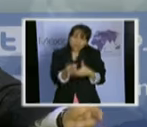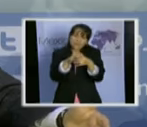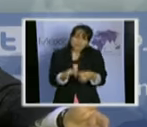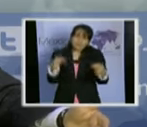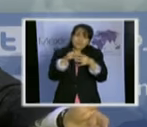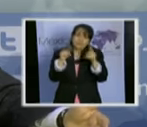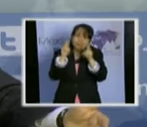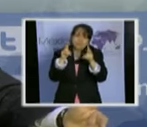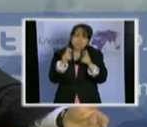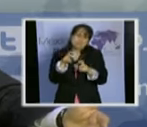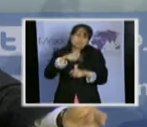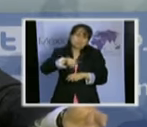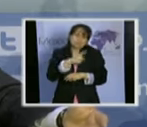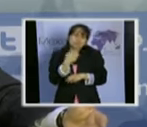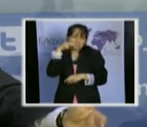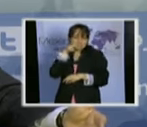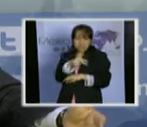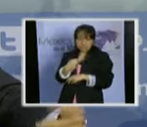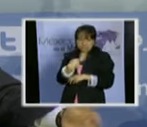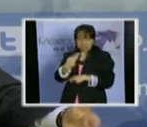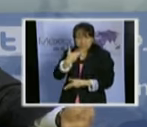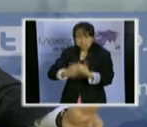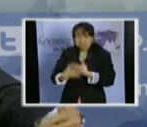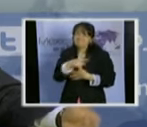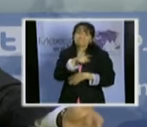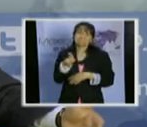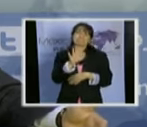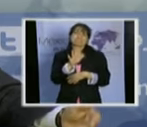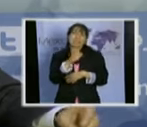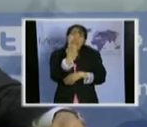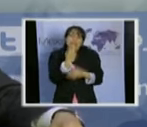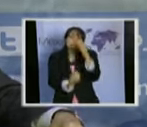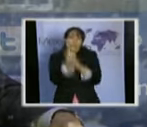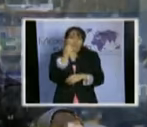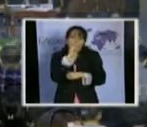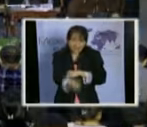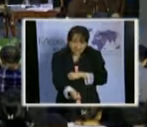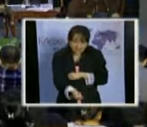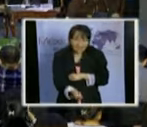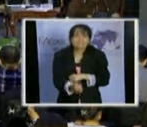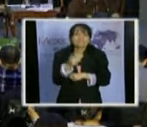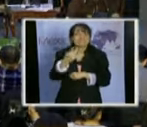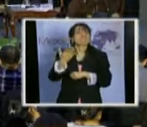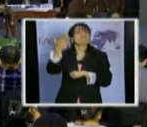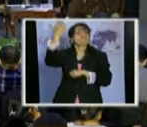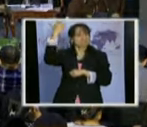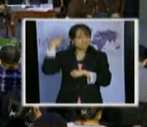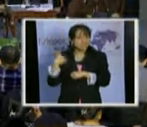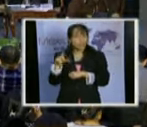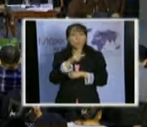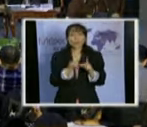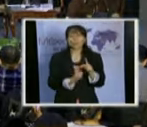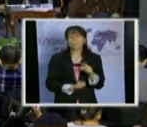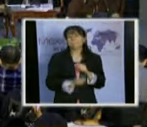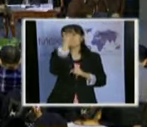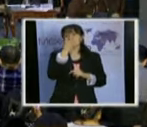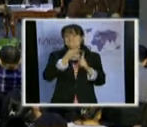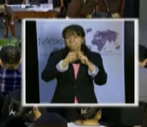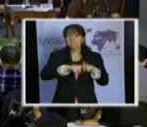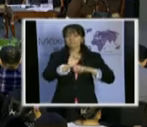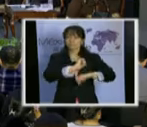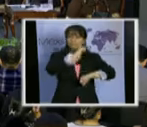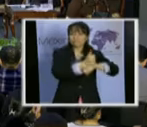venido construyendo juntos. Venimos de estos años, desde la creación de la oficina, desde los años